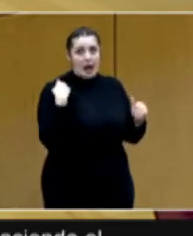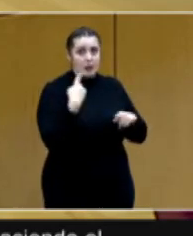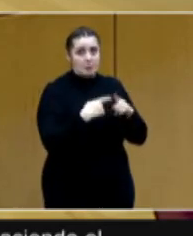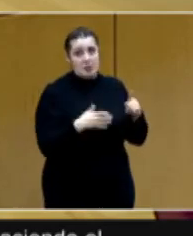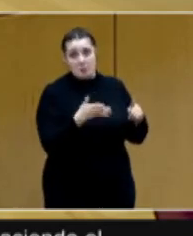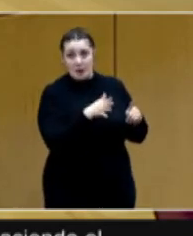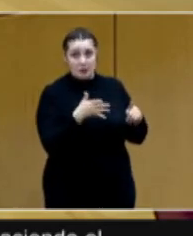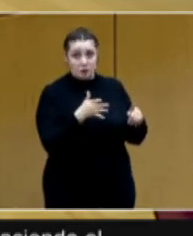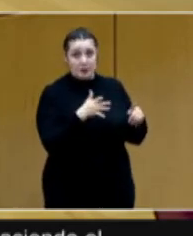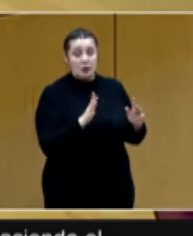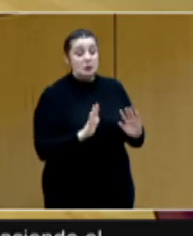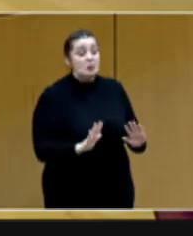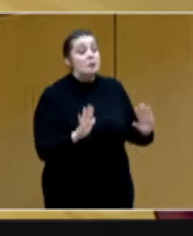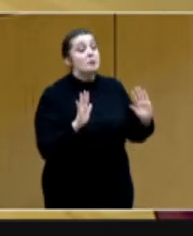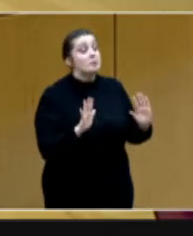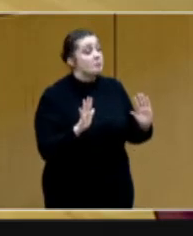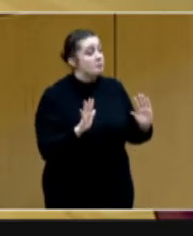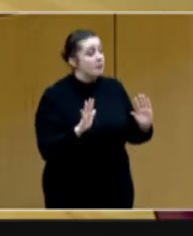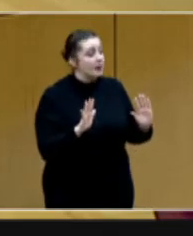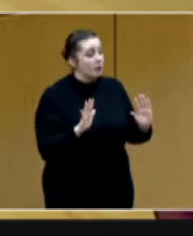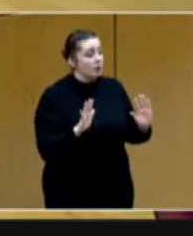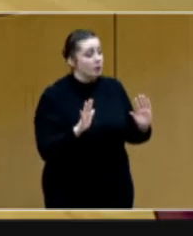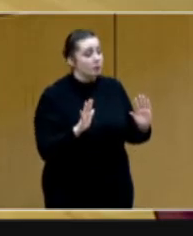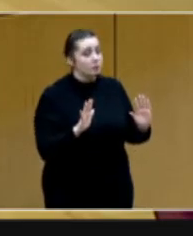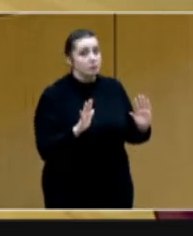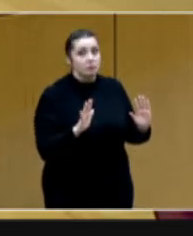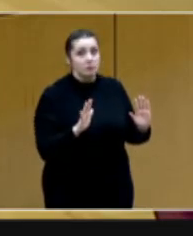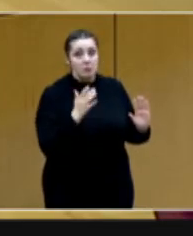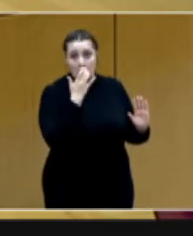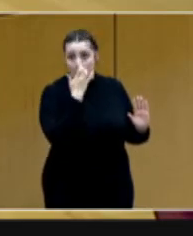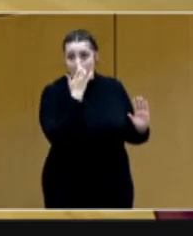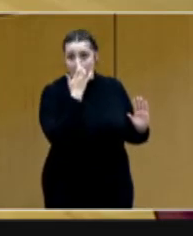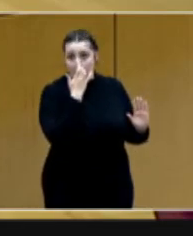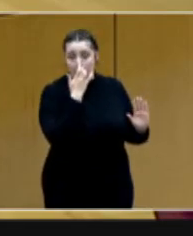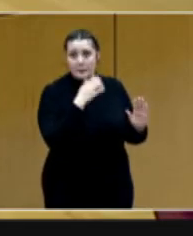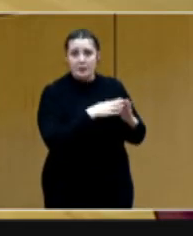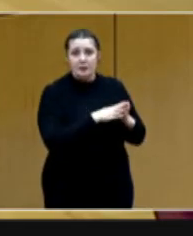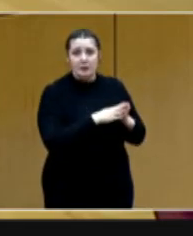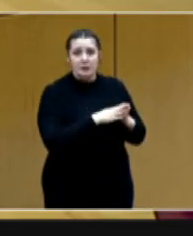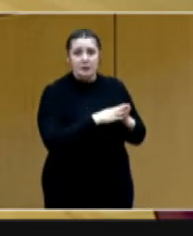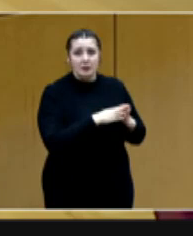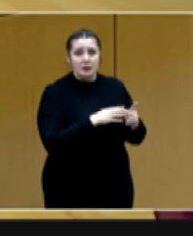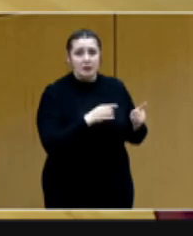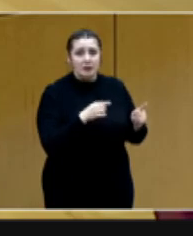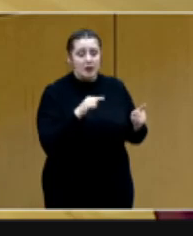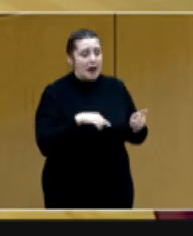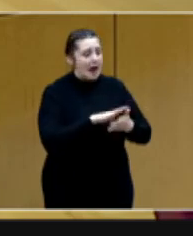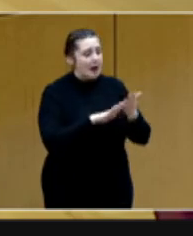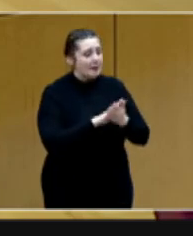pero que cristalizará cuanto antes mejor pero algunos hablan de décadas